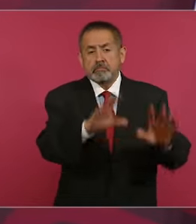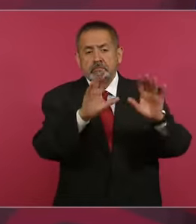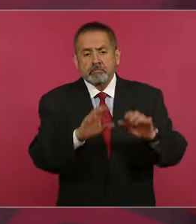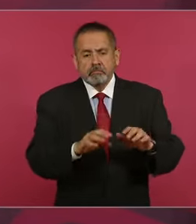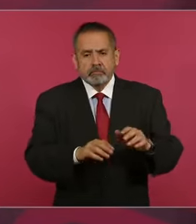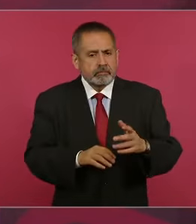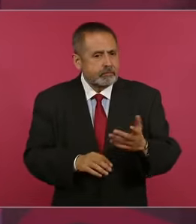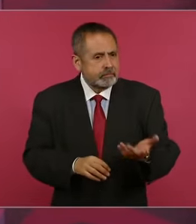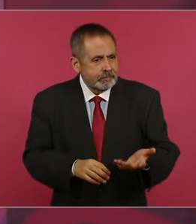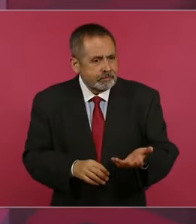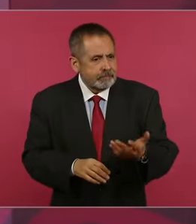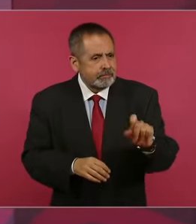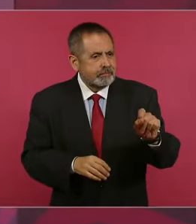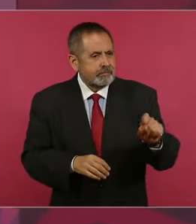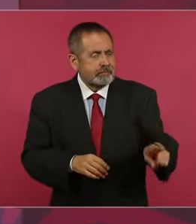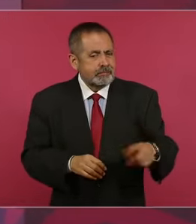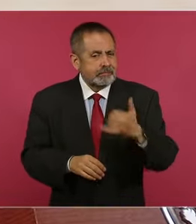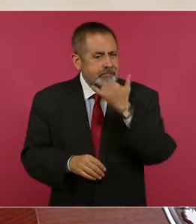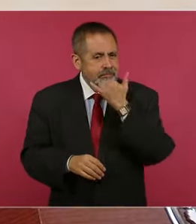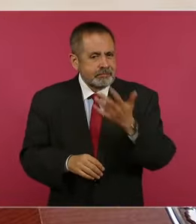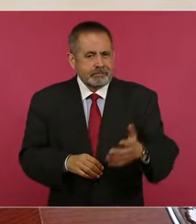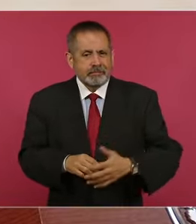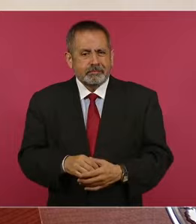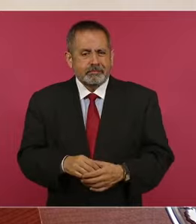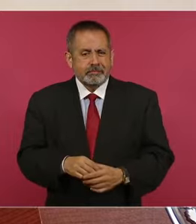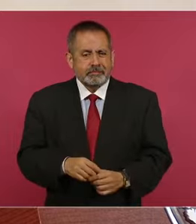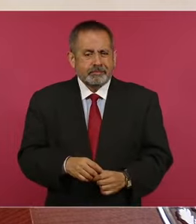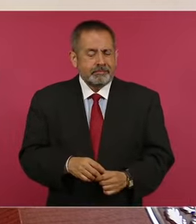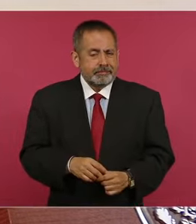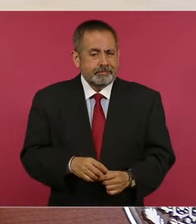en ese mismo caso se le habían